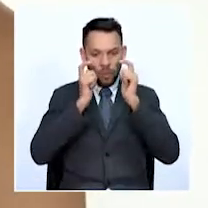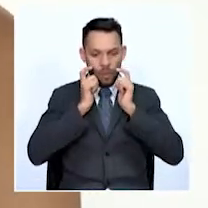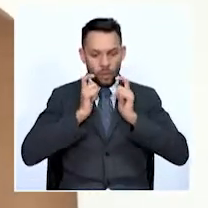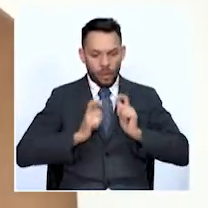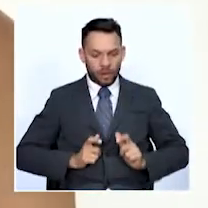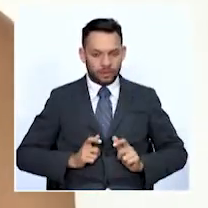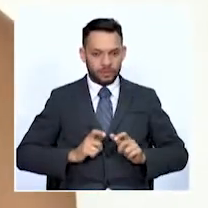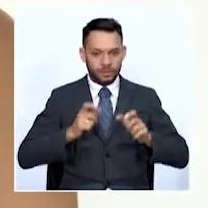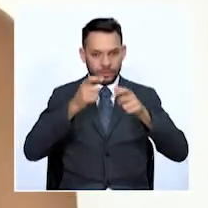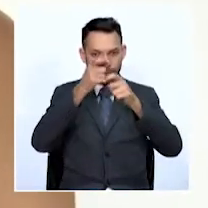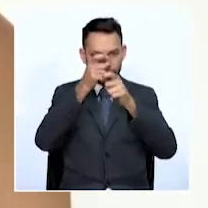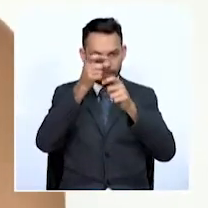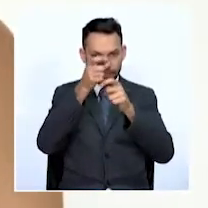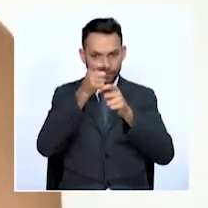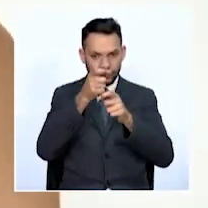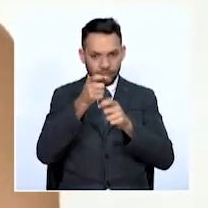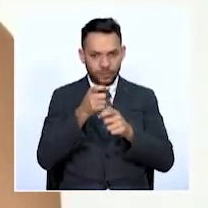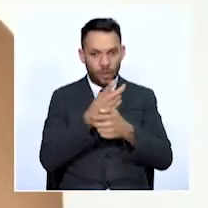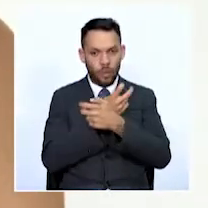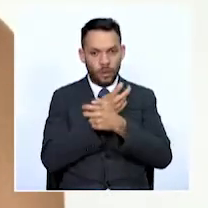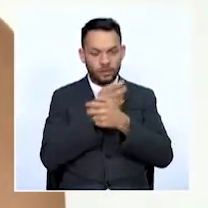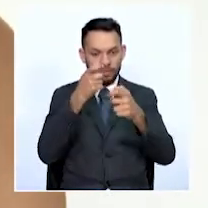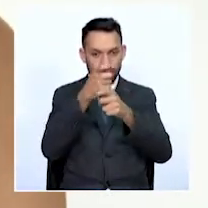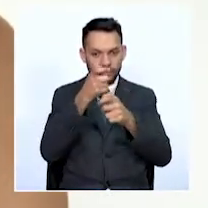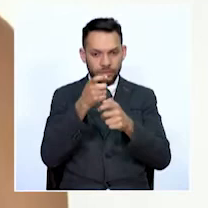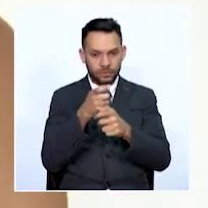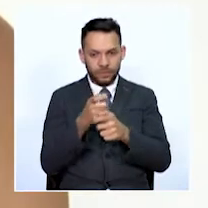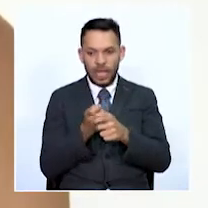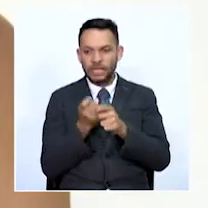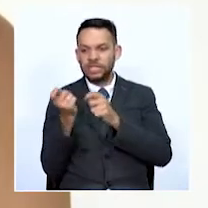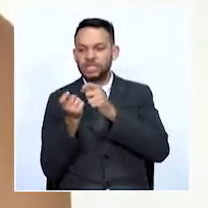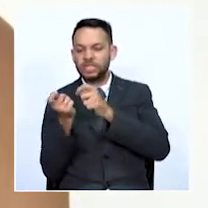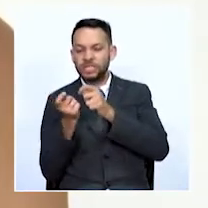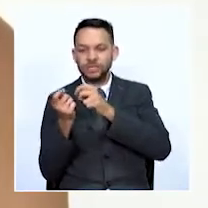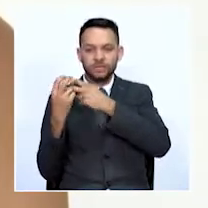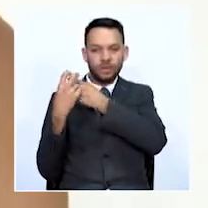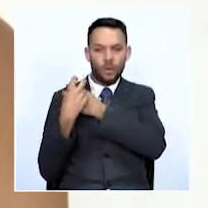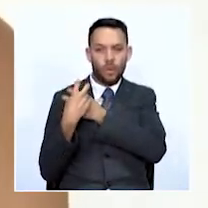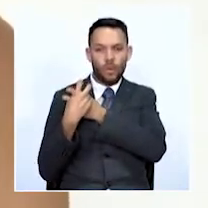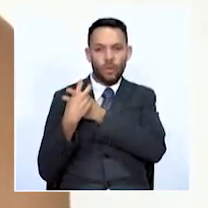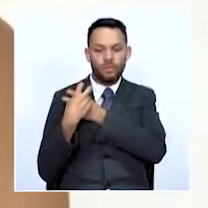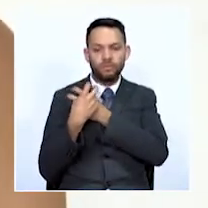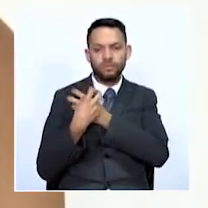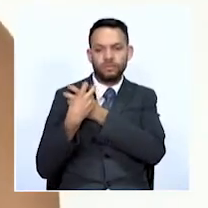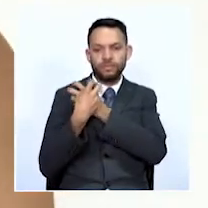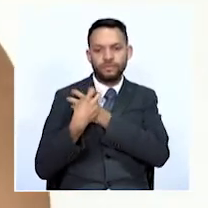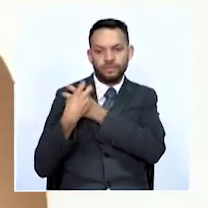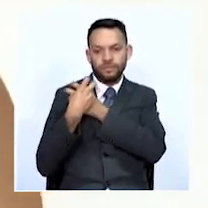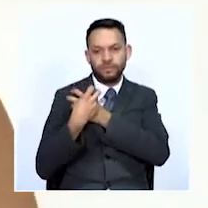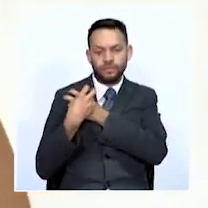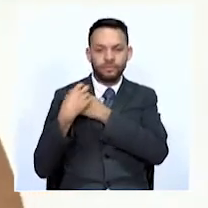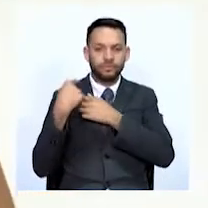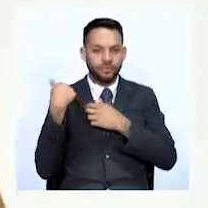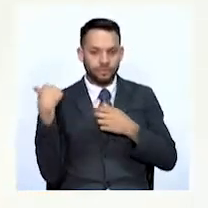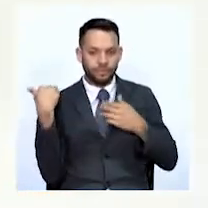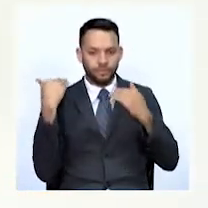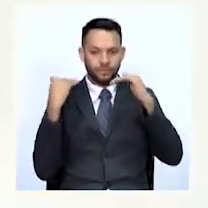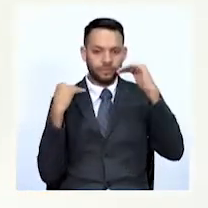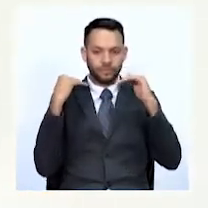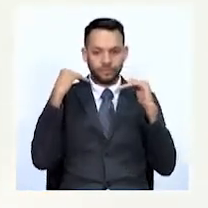la articulación temporomandibular. Entonces, una buena evaluación siempre tiene que estar encaminada desde la